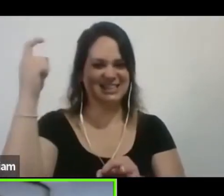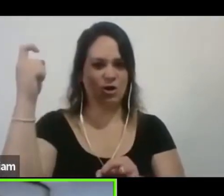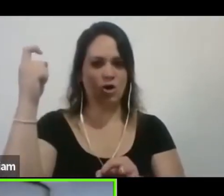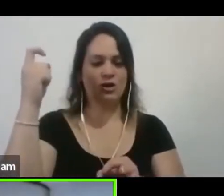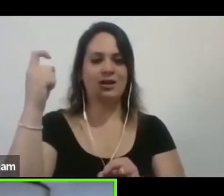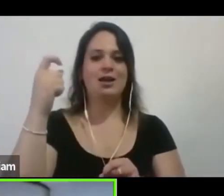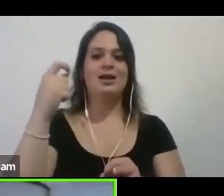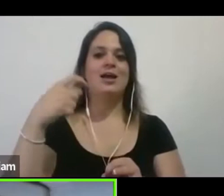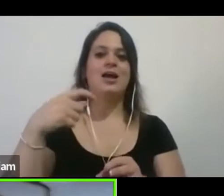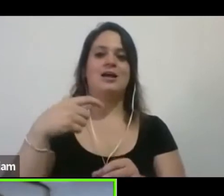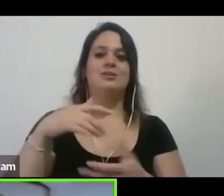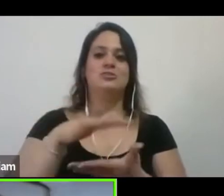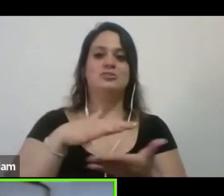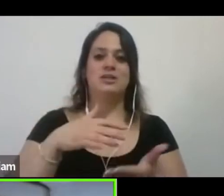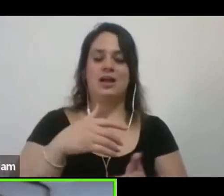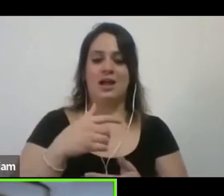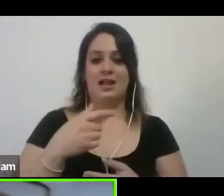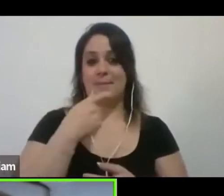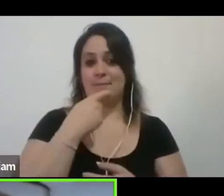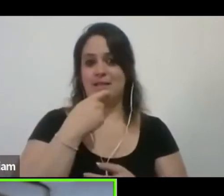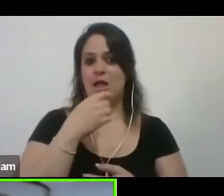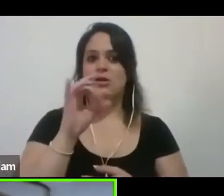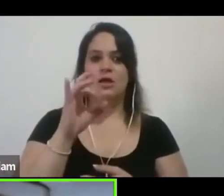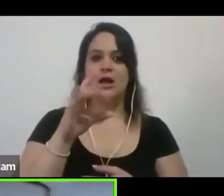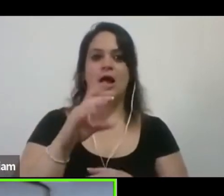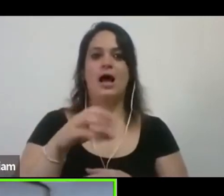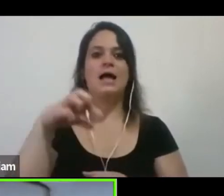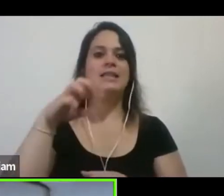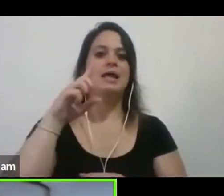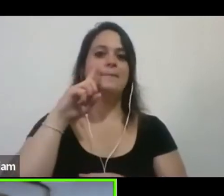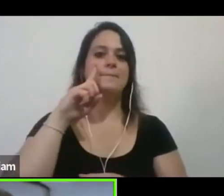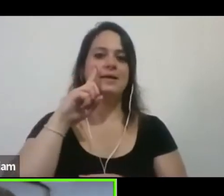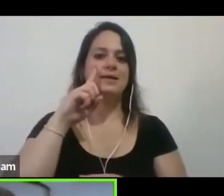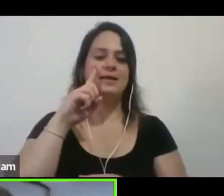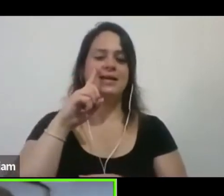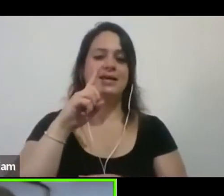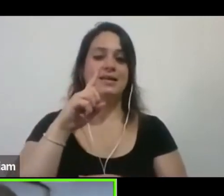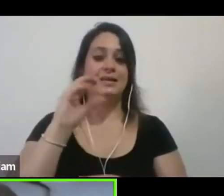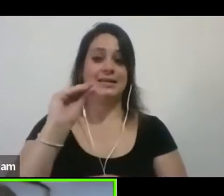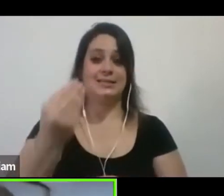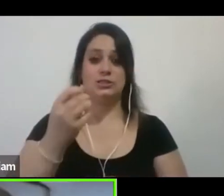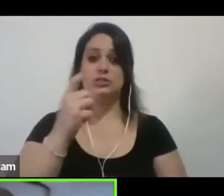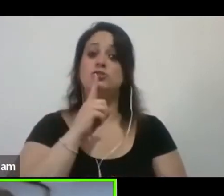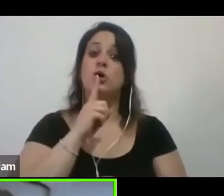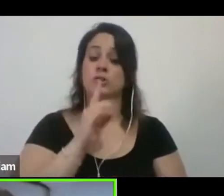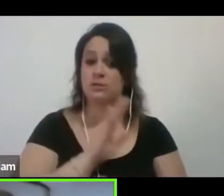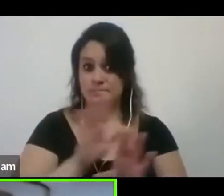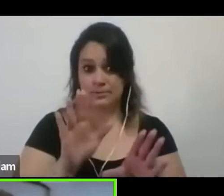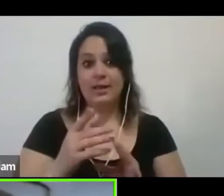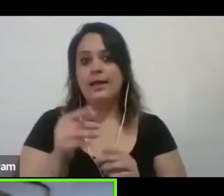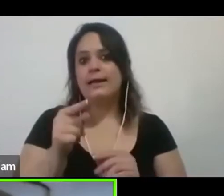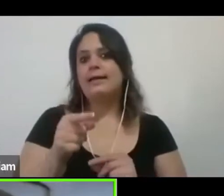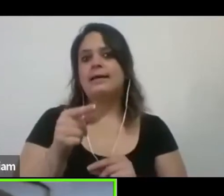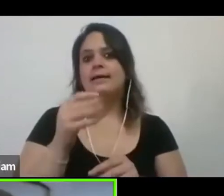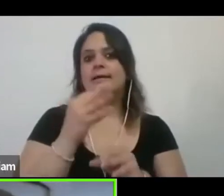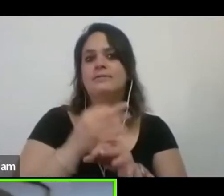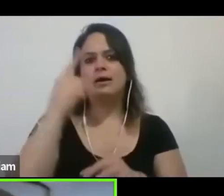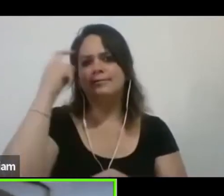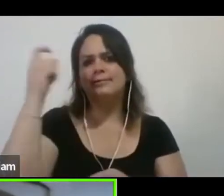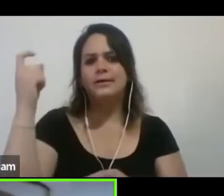Mendoza, corriente totalmente pichoniana. Y bueno, ¿qué es la psicología social? Es una ciencia